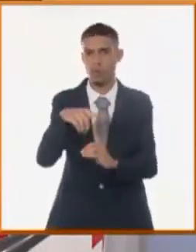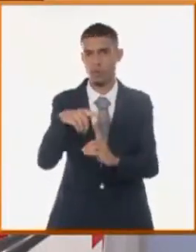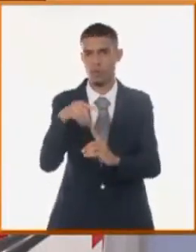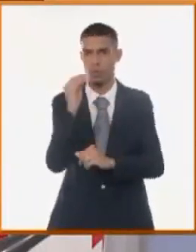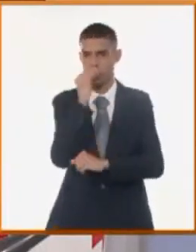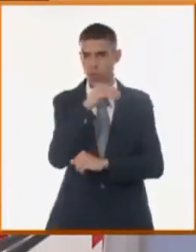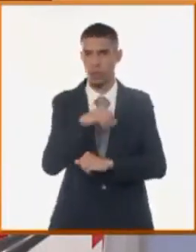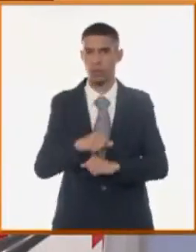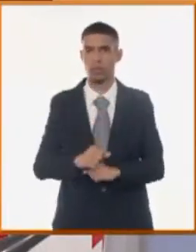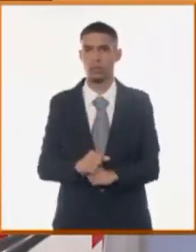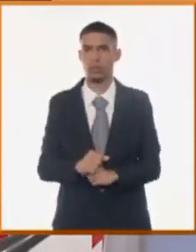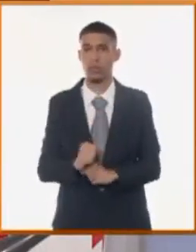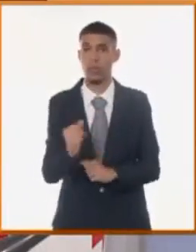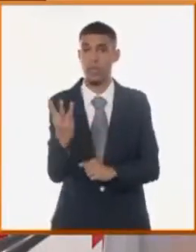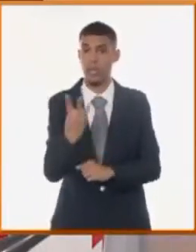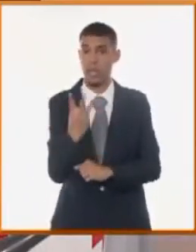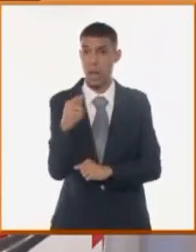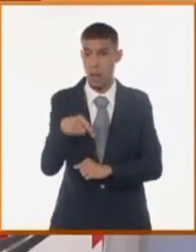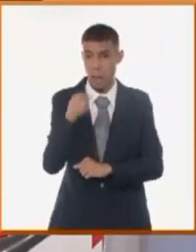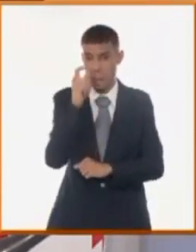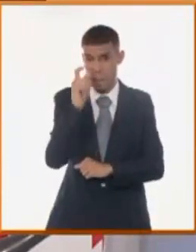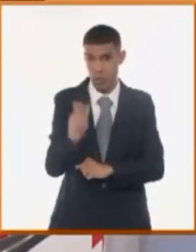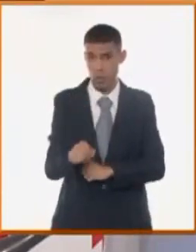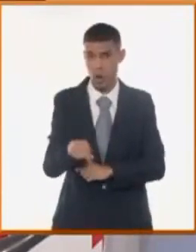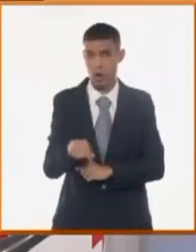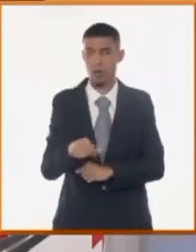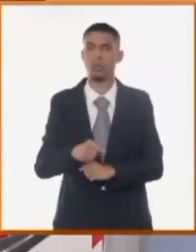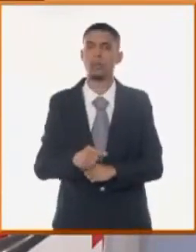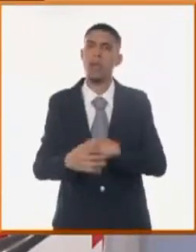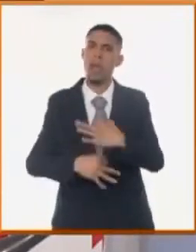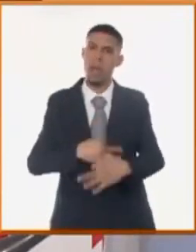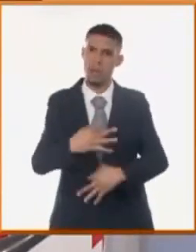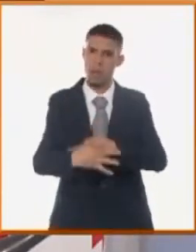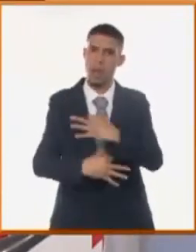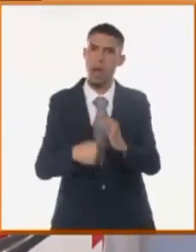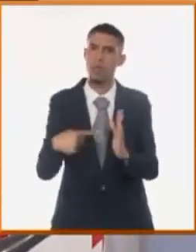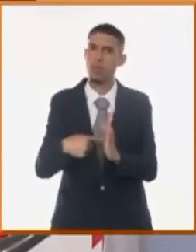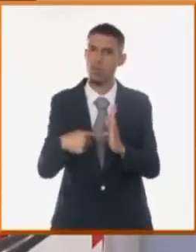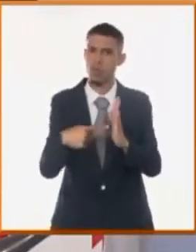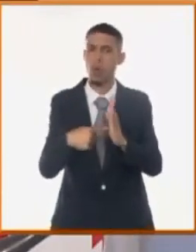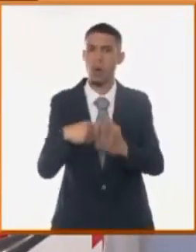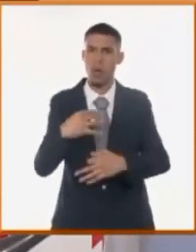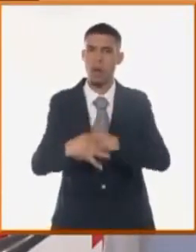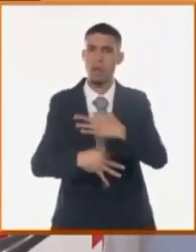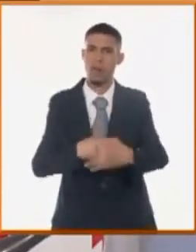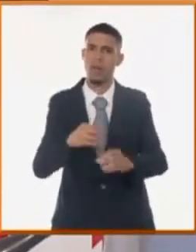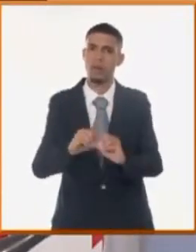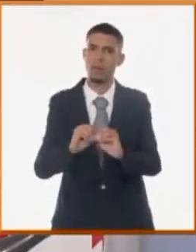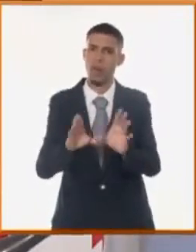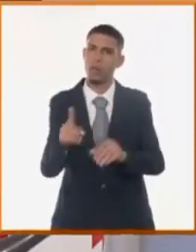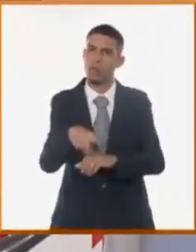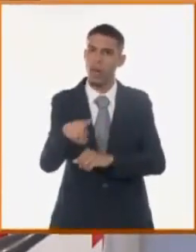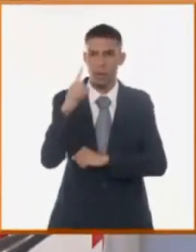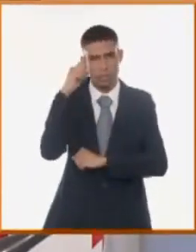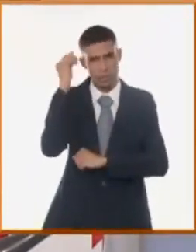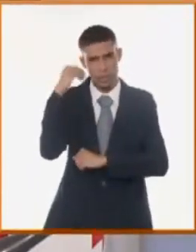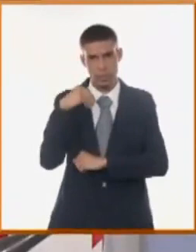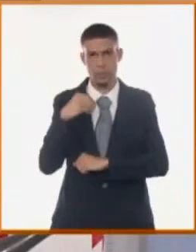los tres compañeros que me acompañan hoy se van a referir a algunos de estos temas en específico y de algún